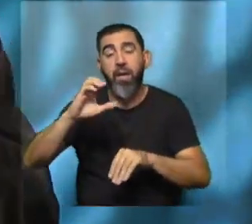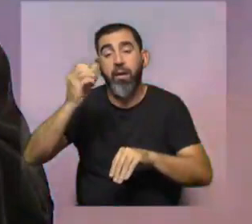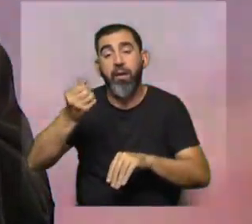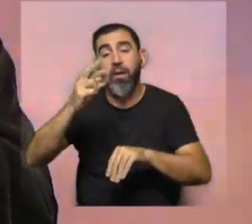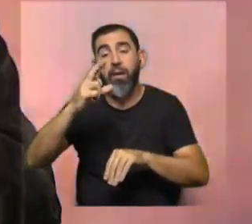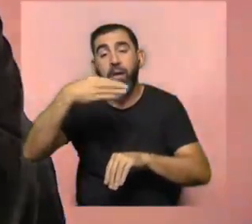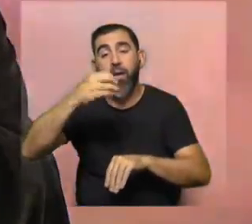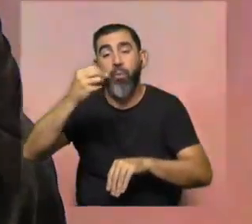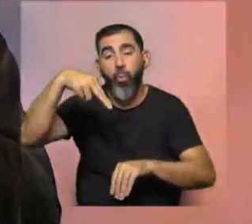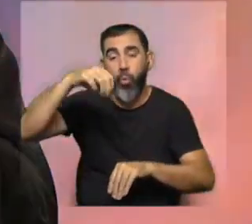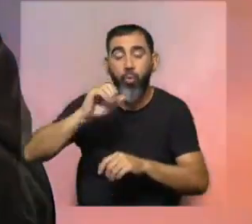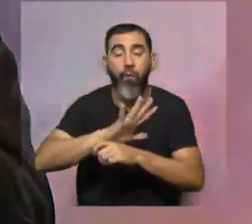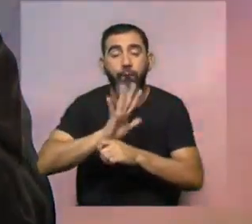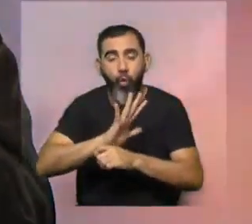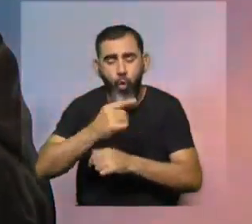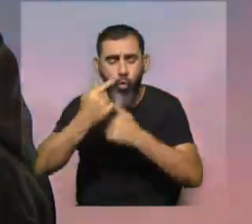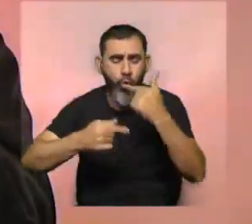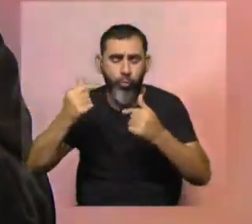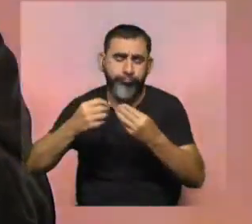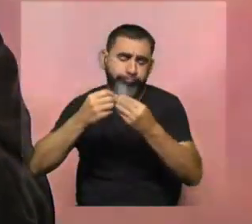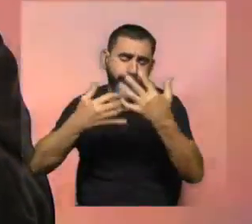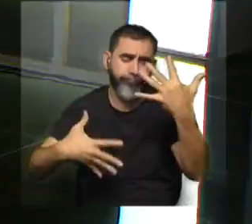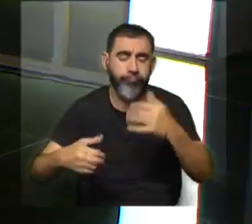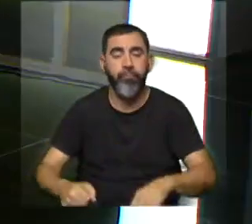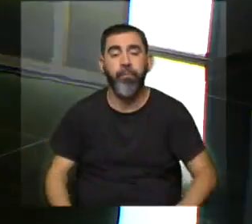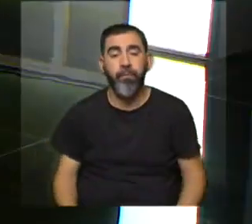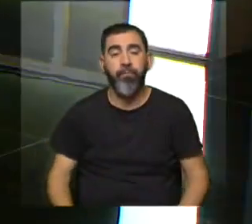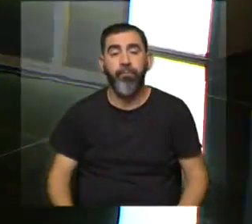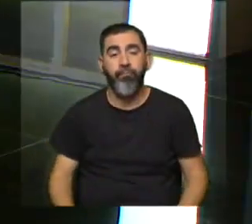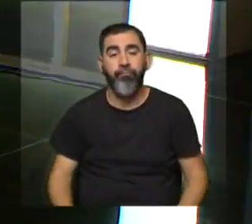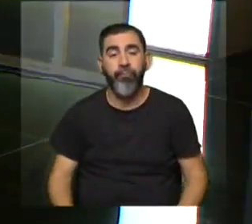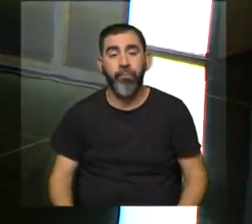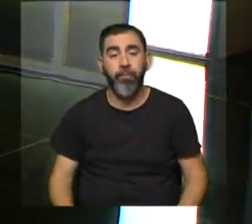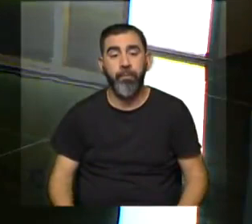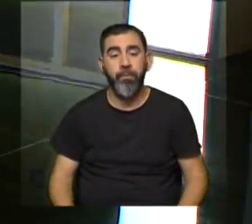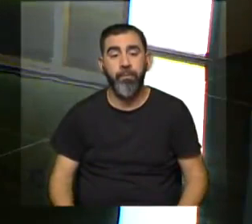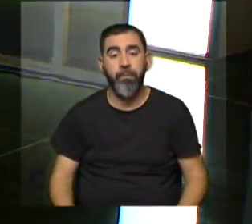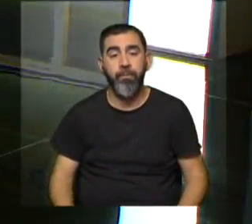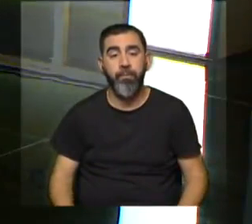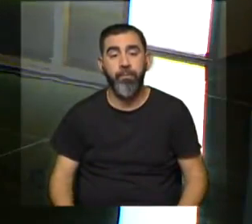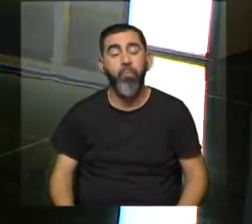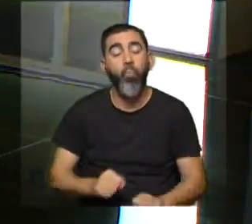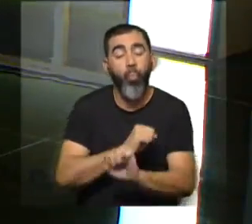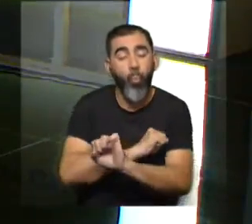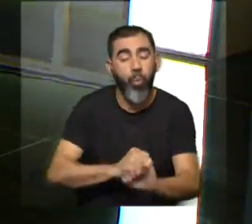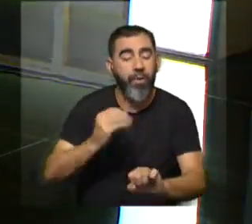biólogos. Hay de todo, de todas las disciplinas realmente es fundamental. ¿Se puede ya llegar a alguna conclusión sobre las